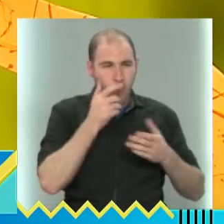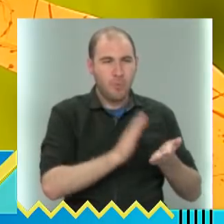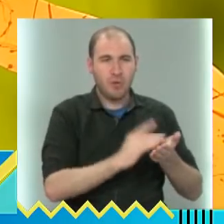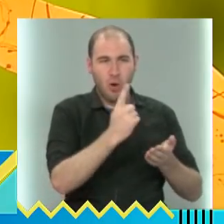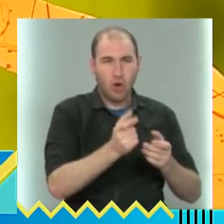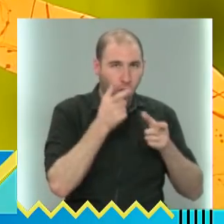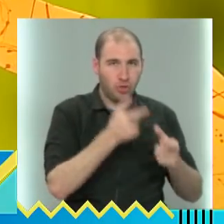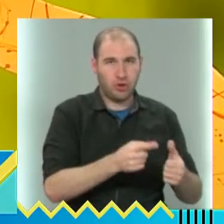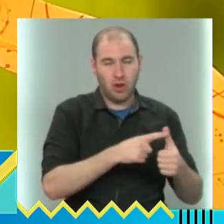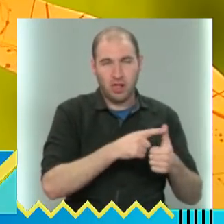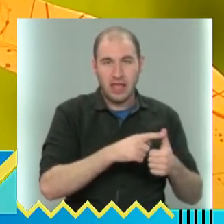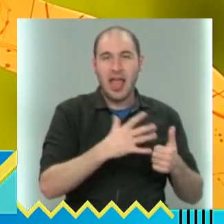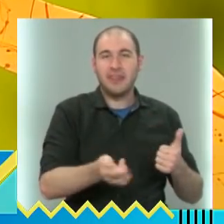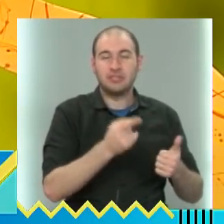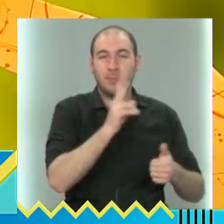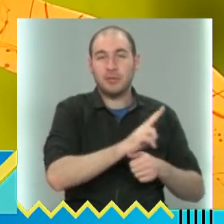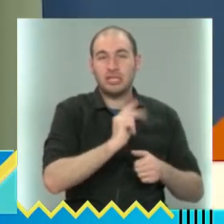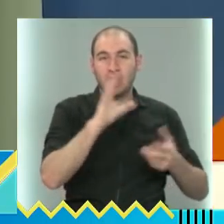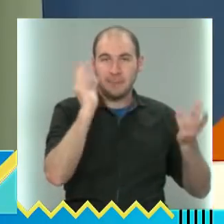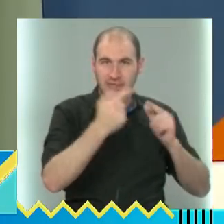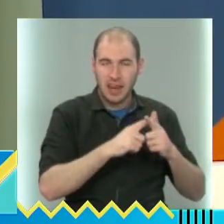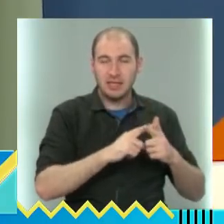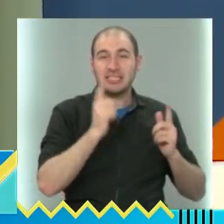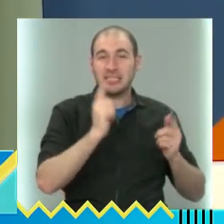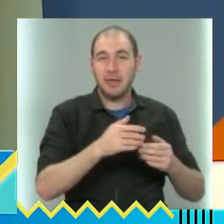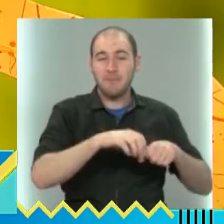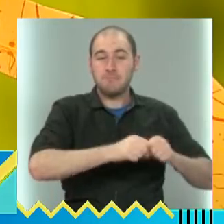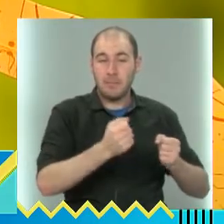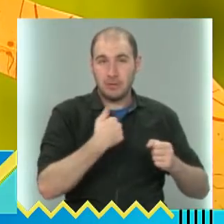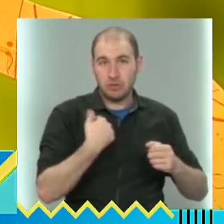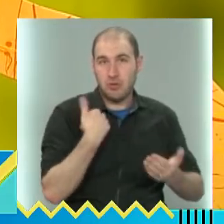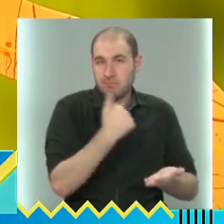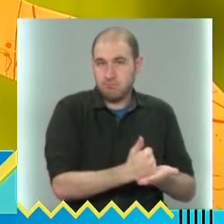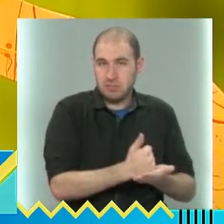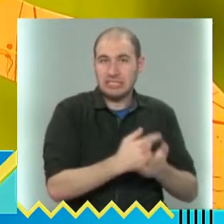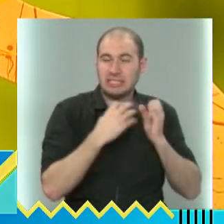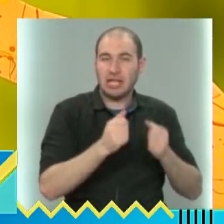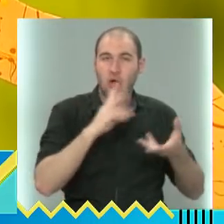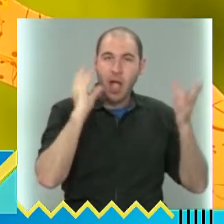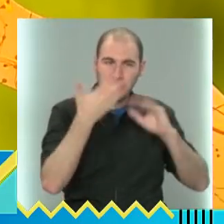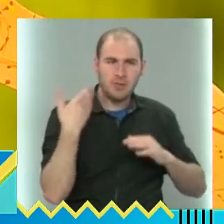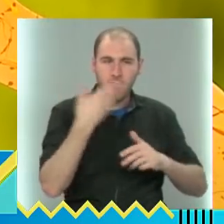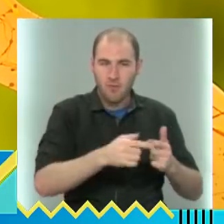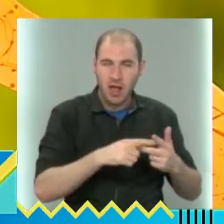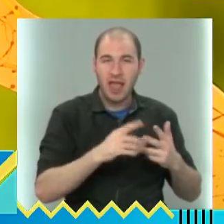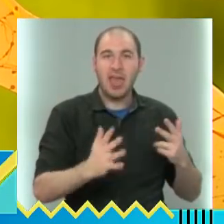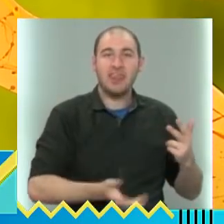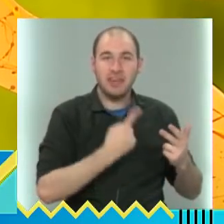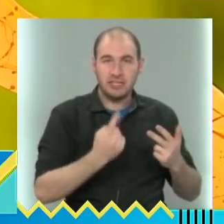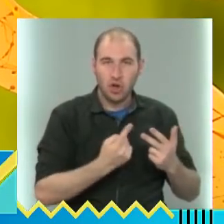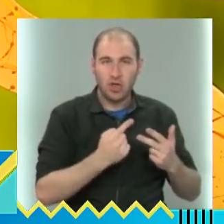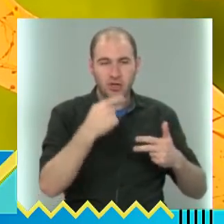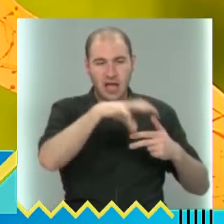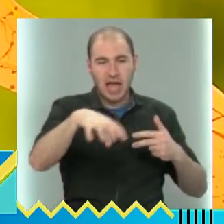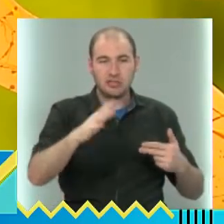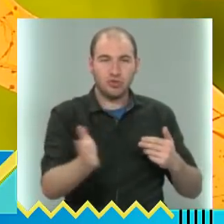que fue controlado por la Dirección de Protección Ambiental, e inclusive en las primeras fracturas yo estuve presente, el secretario de Ambiente estuvo presente, los directores de todas